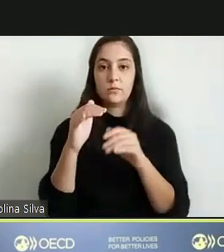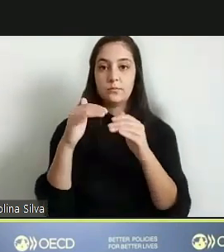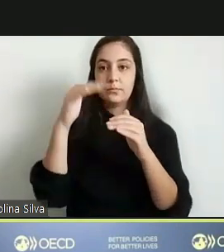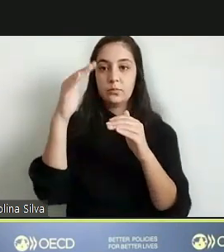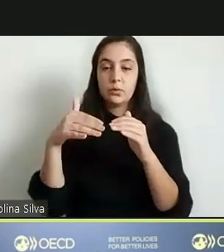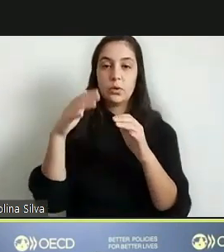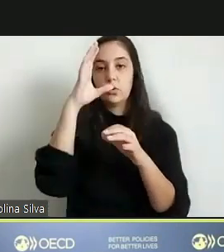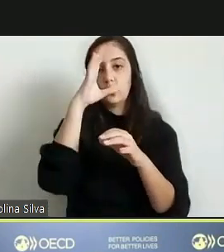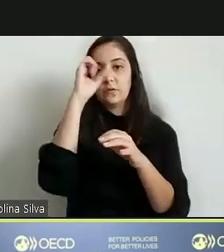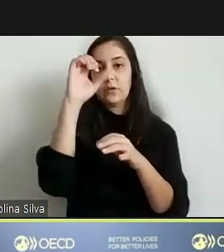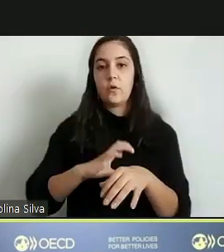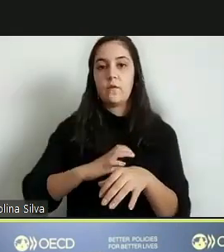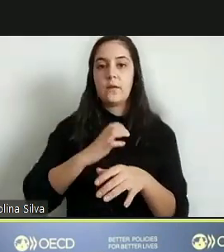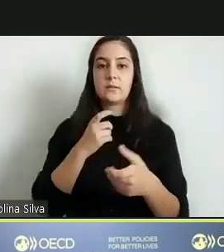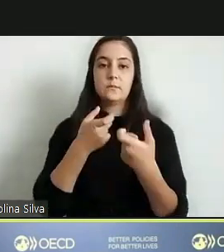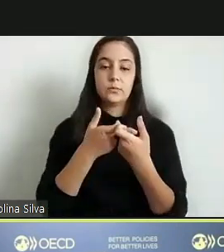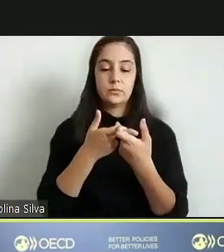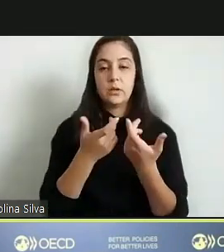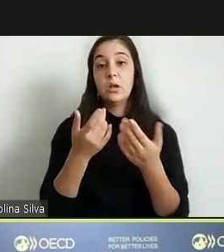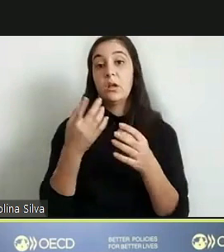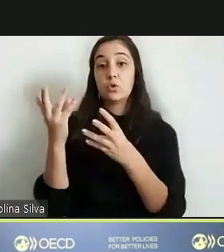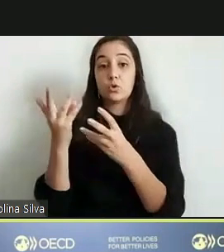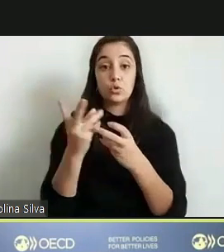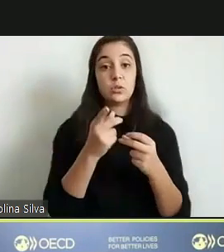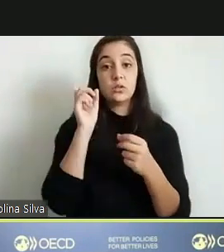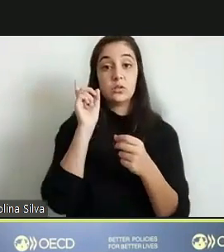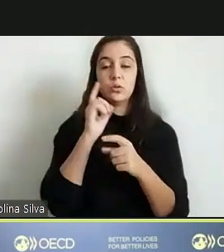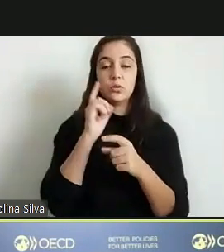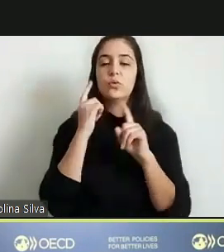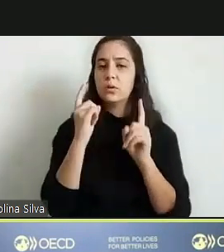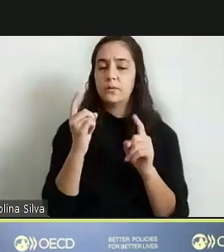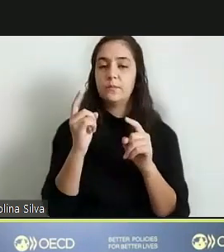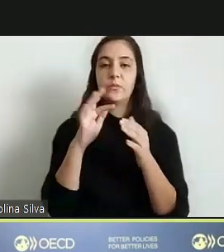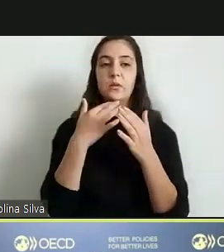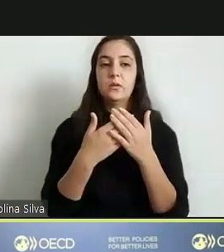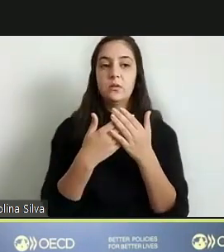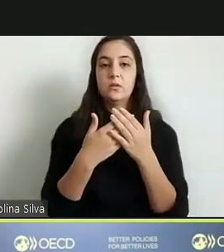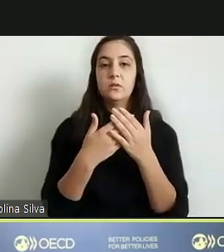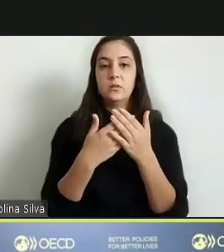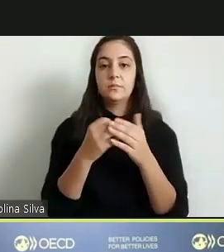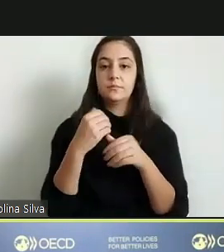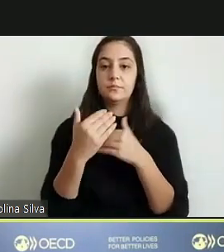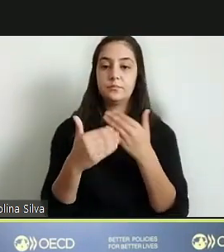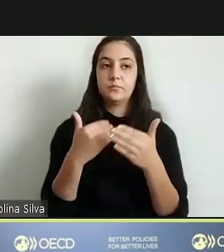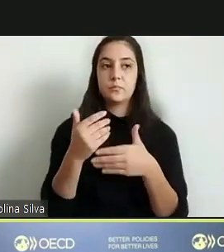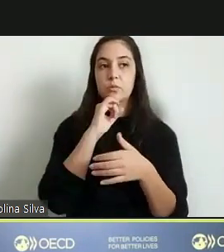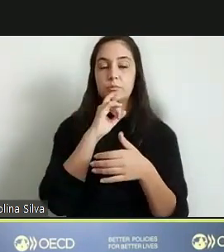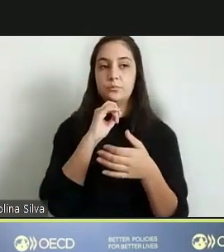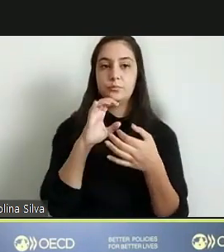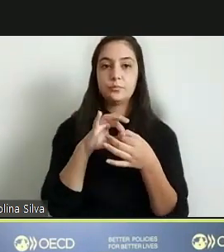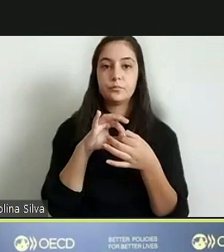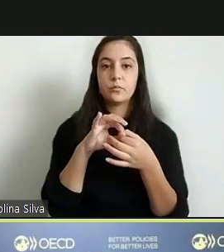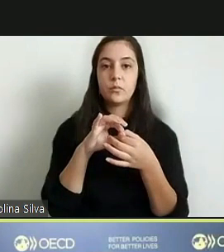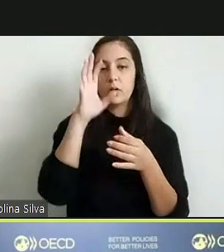gobiernos. Y estos resultados son fundamentales porque pueden permitir o brindan evidencia para poder a los